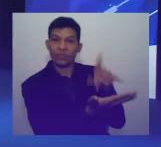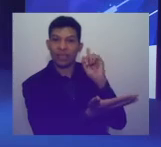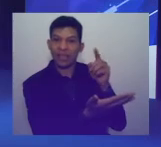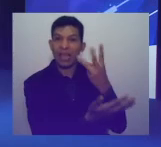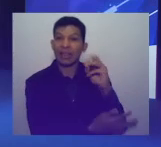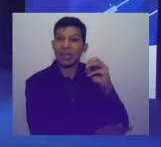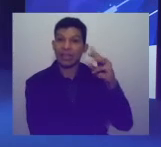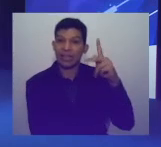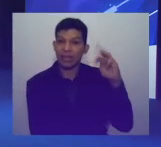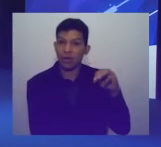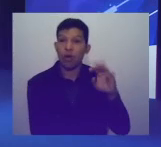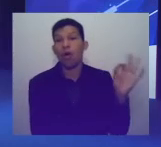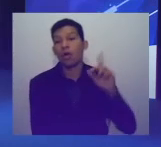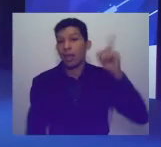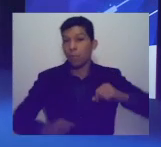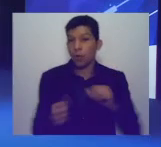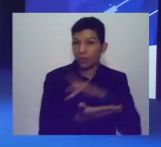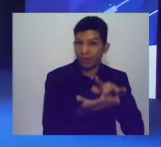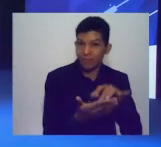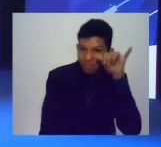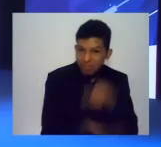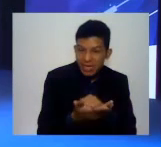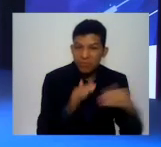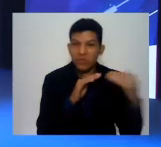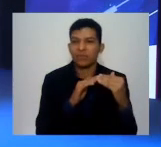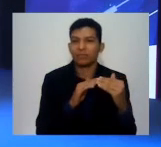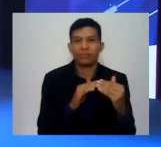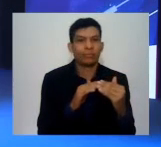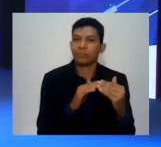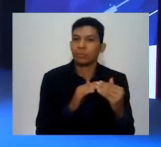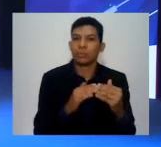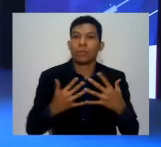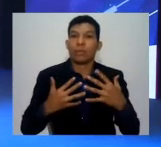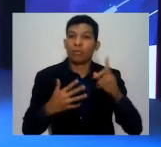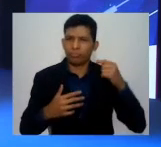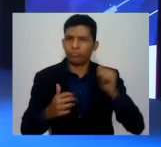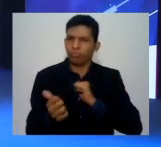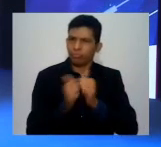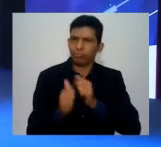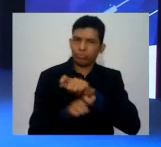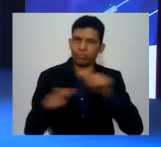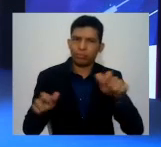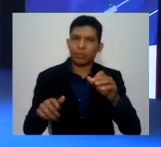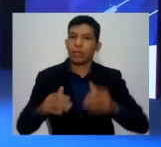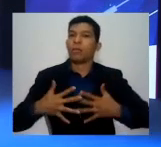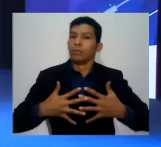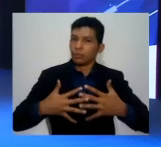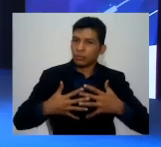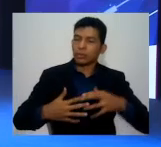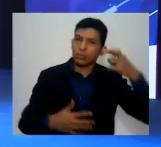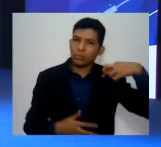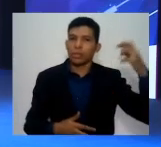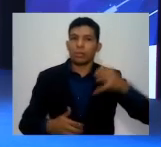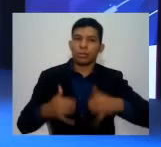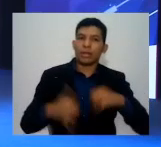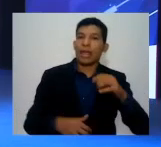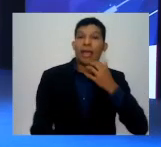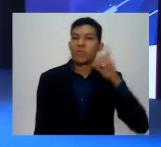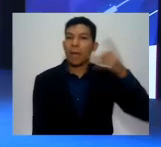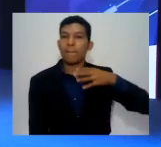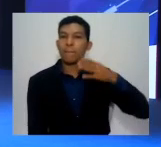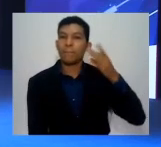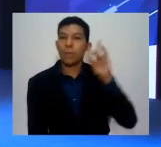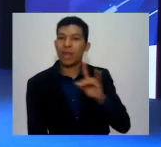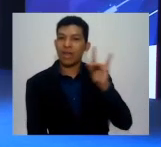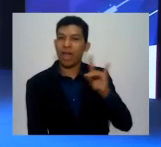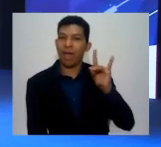habría muchas cosas más que se podrían hacer en el fútbol. Pero la verdad es que el referee, el arbitrazgo asistido